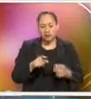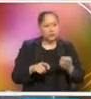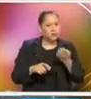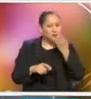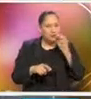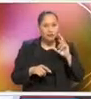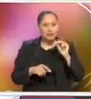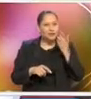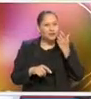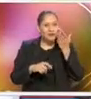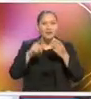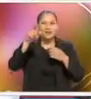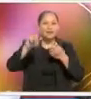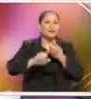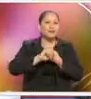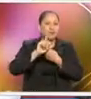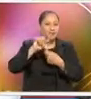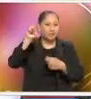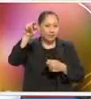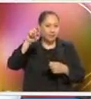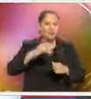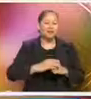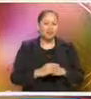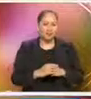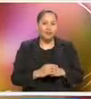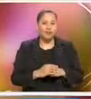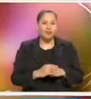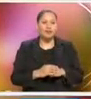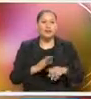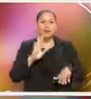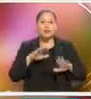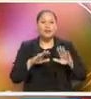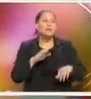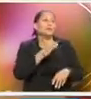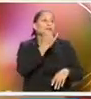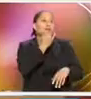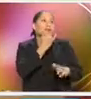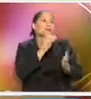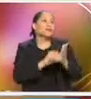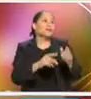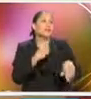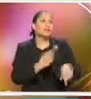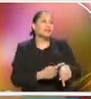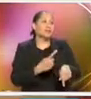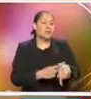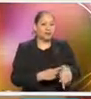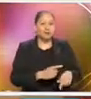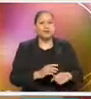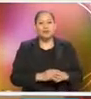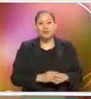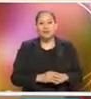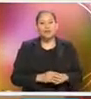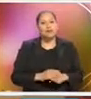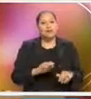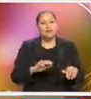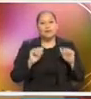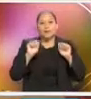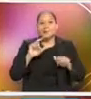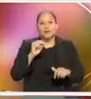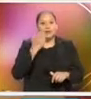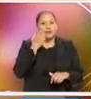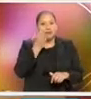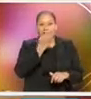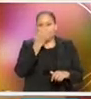a enfrentar otra vez con lo Así es. mismo, ¿no? Excusas, muchas veces dicen que están enfermos, ¿no? Todo con tal de no ir a la